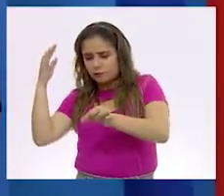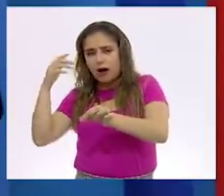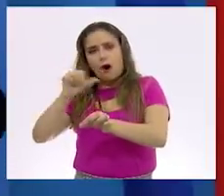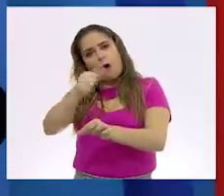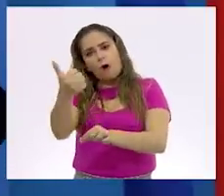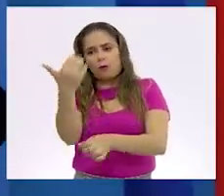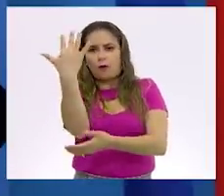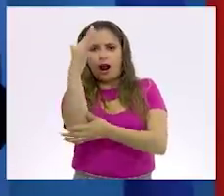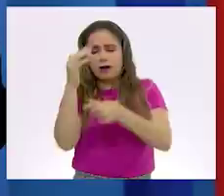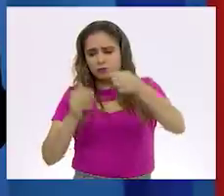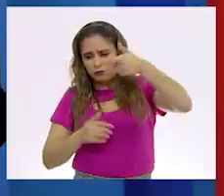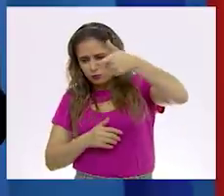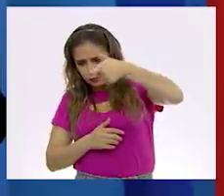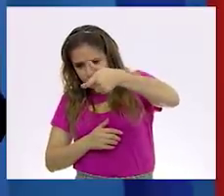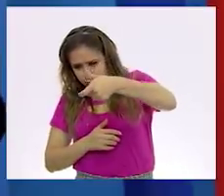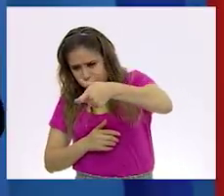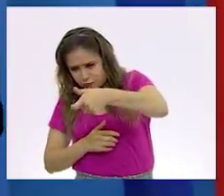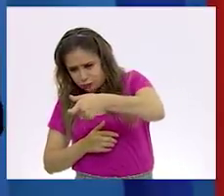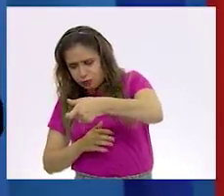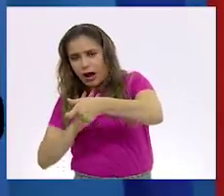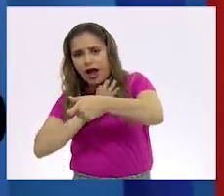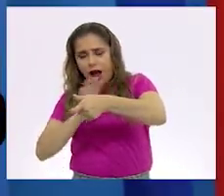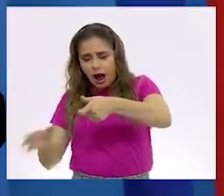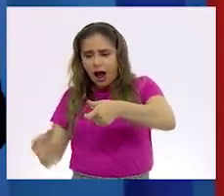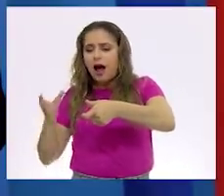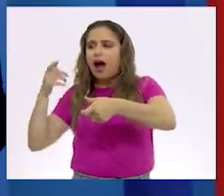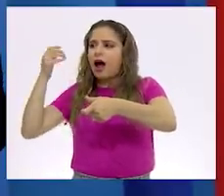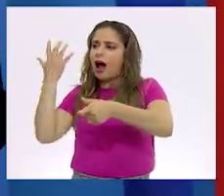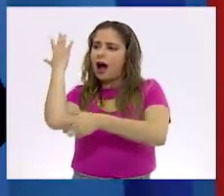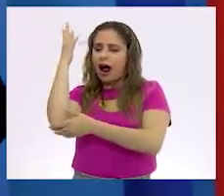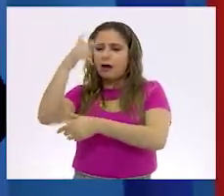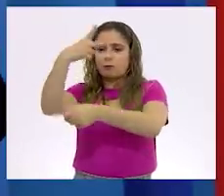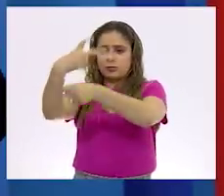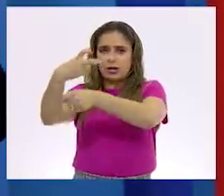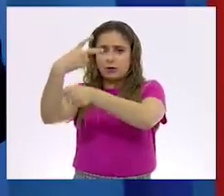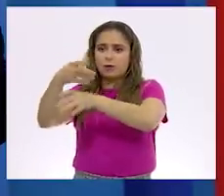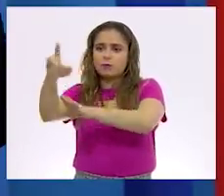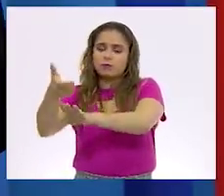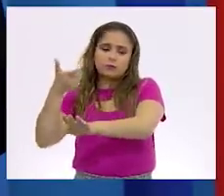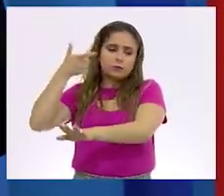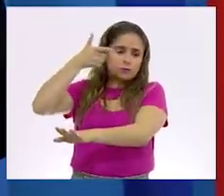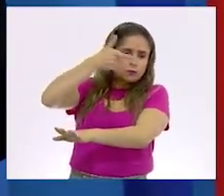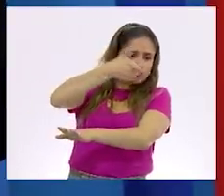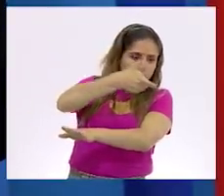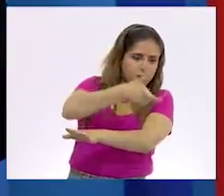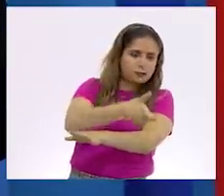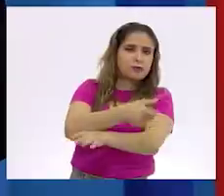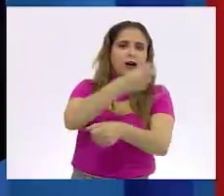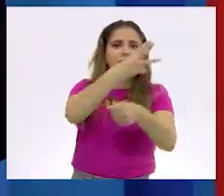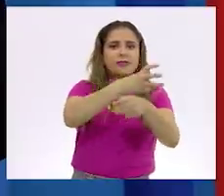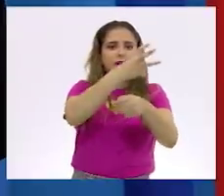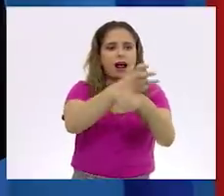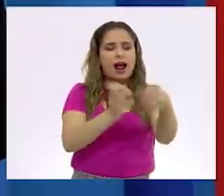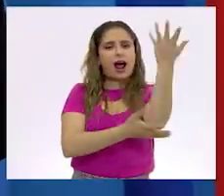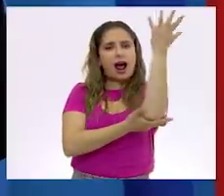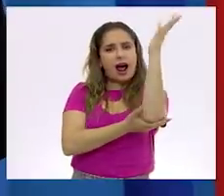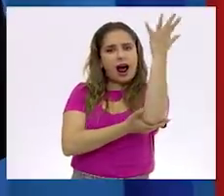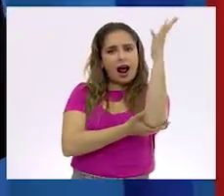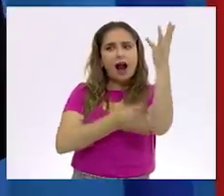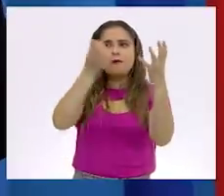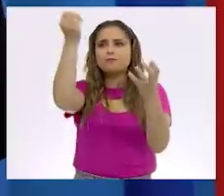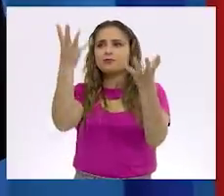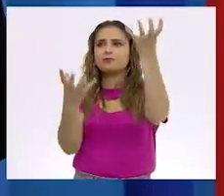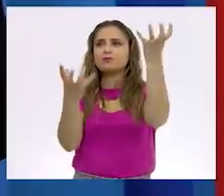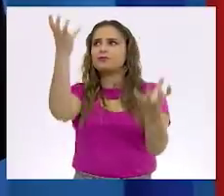árbol. Luego injertaron los brotes del segundo árbol en un tercero y así sucesivamente